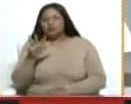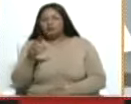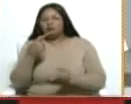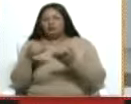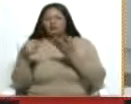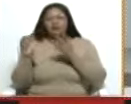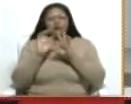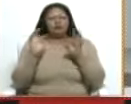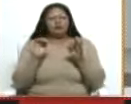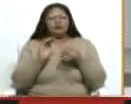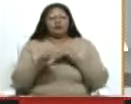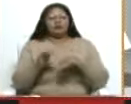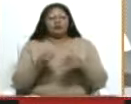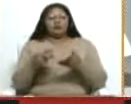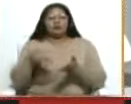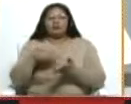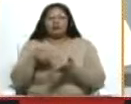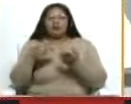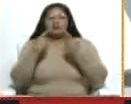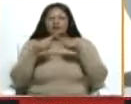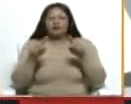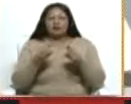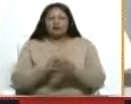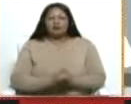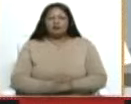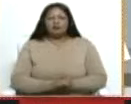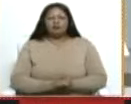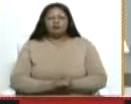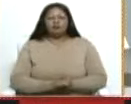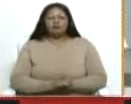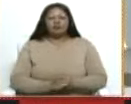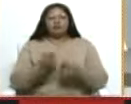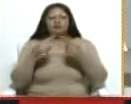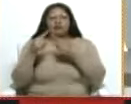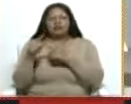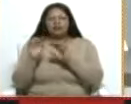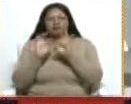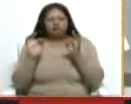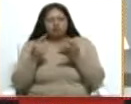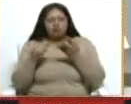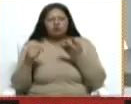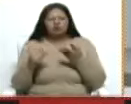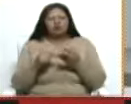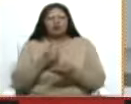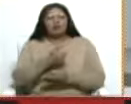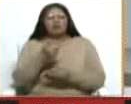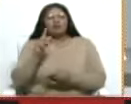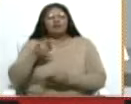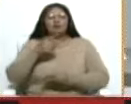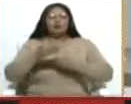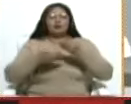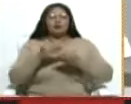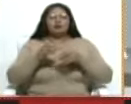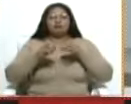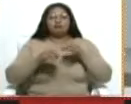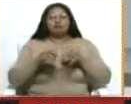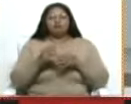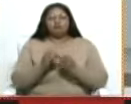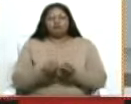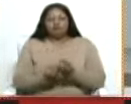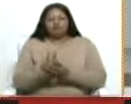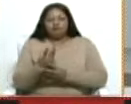cada que se baila diferente y que tienen otra instrumentación. Entonces, ¿qué debemos hacer? Sembrar nuestra